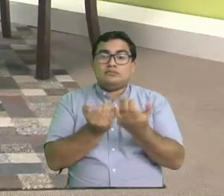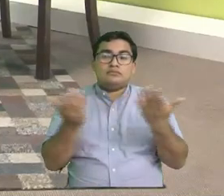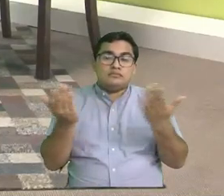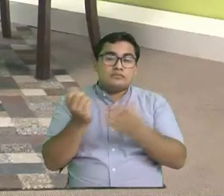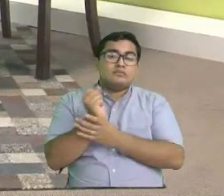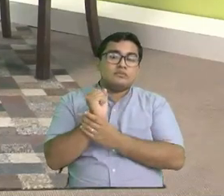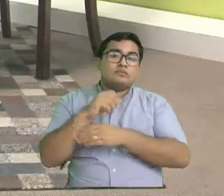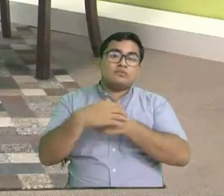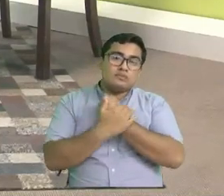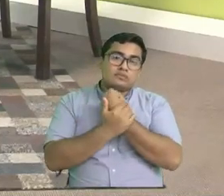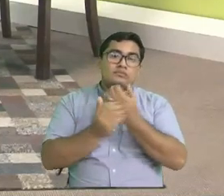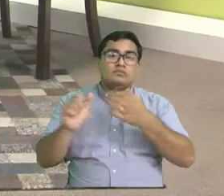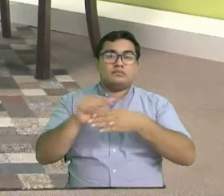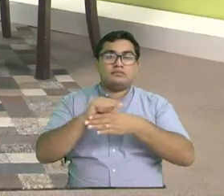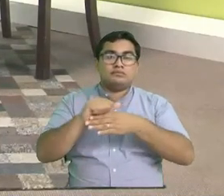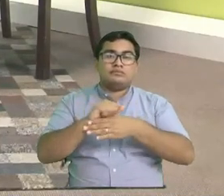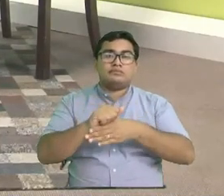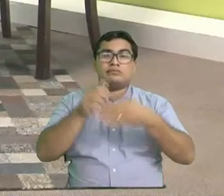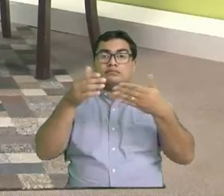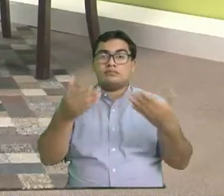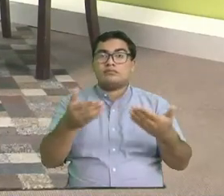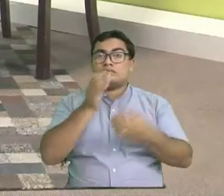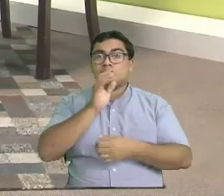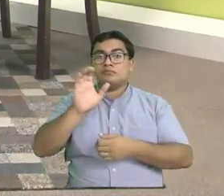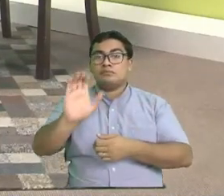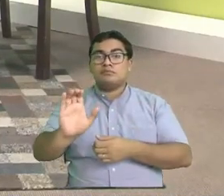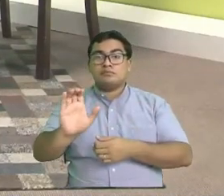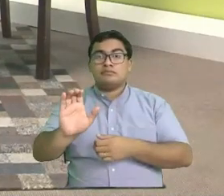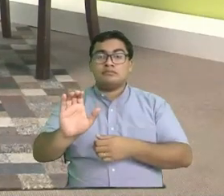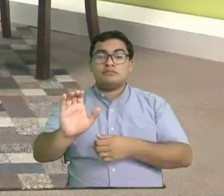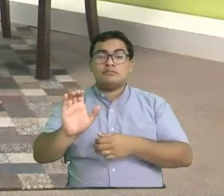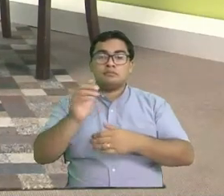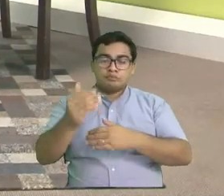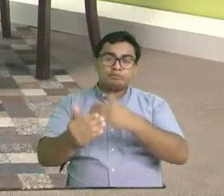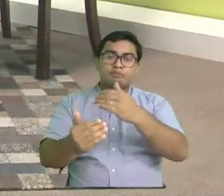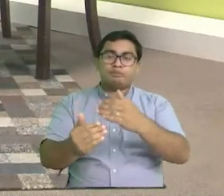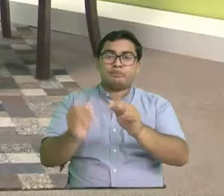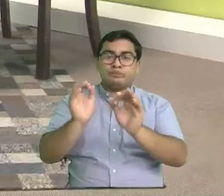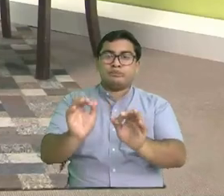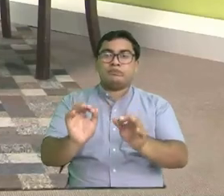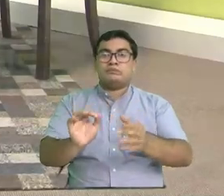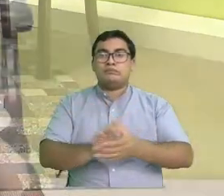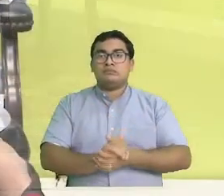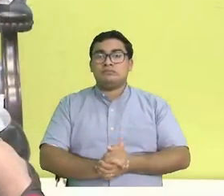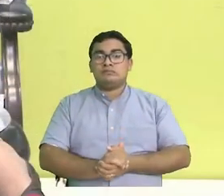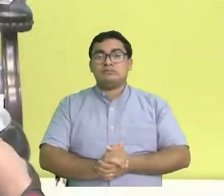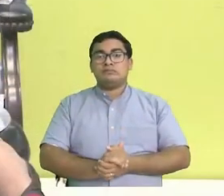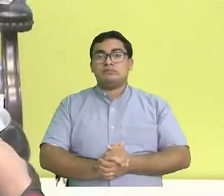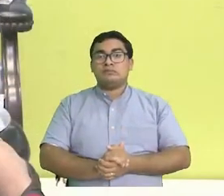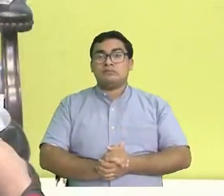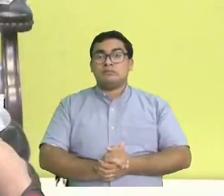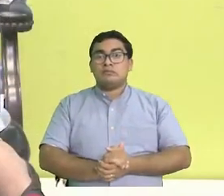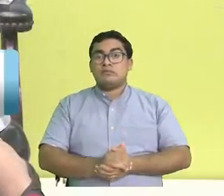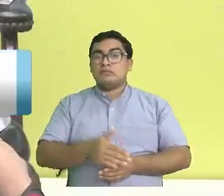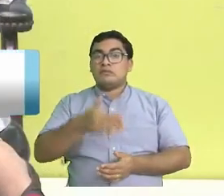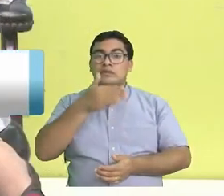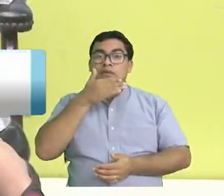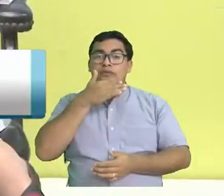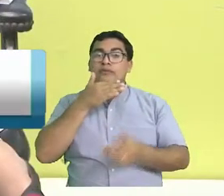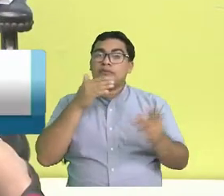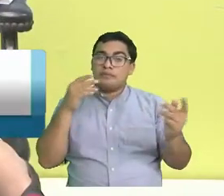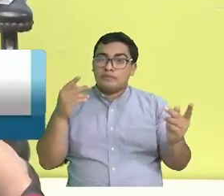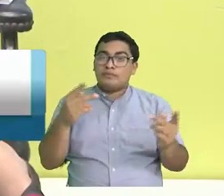terapias para que el niño que tiene este síndrome vaya desarrollando bien? Si la condición es muy severa, normalmente